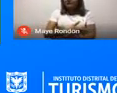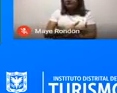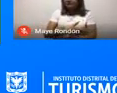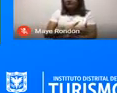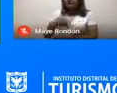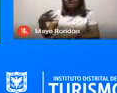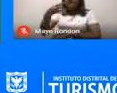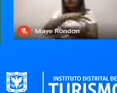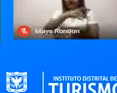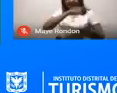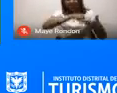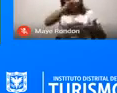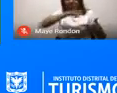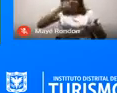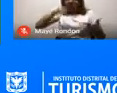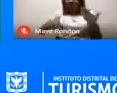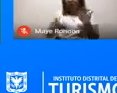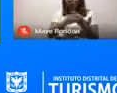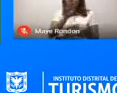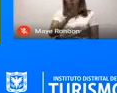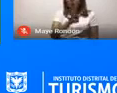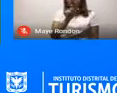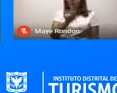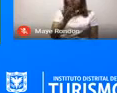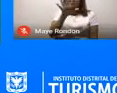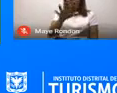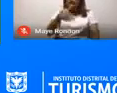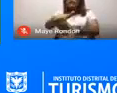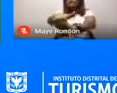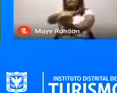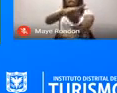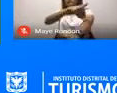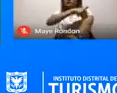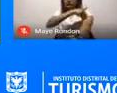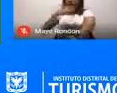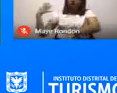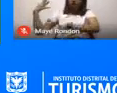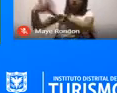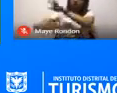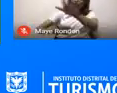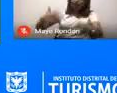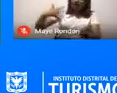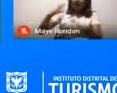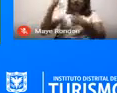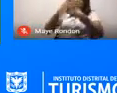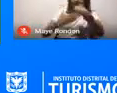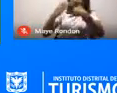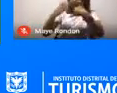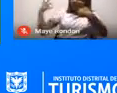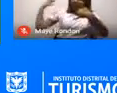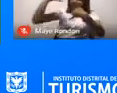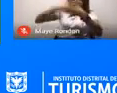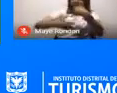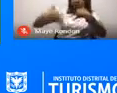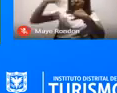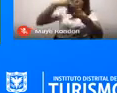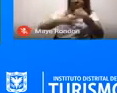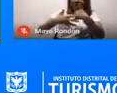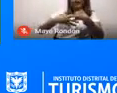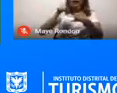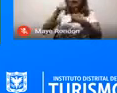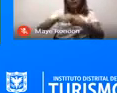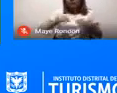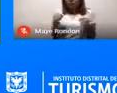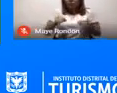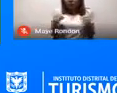esa cifra. Tuvimos 4.5 millones de visitantes no residentes en el país, en donde Bogotá